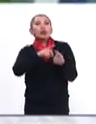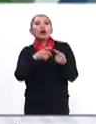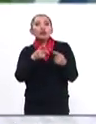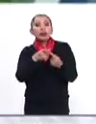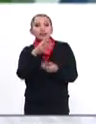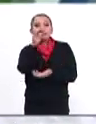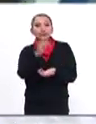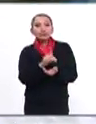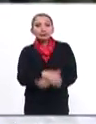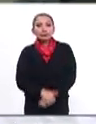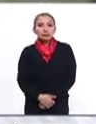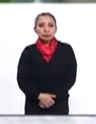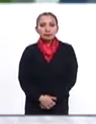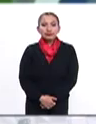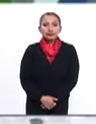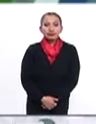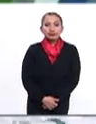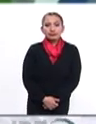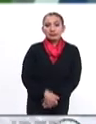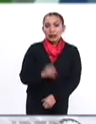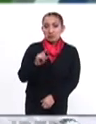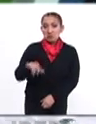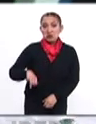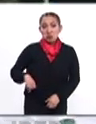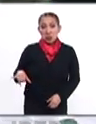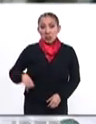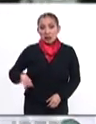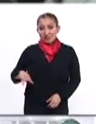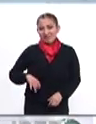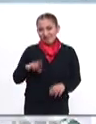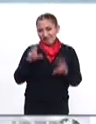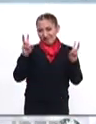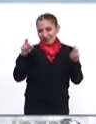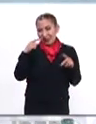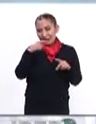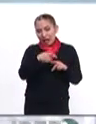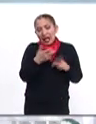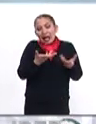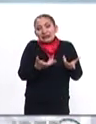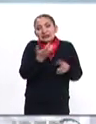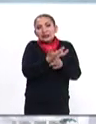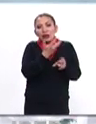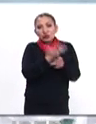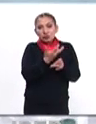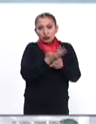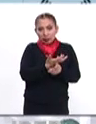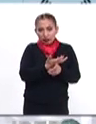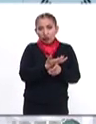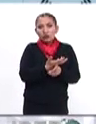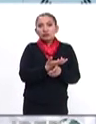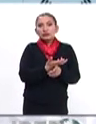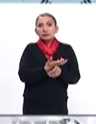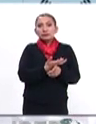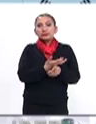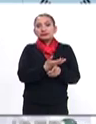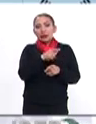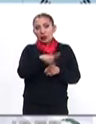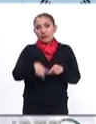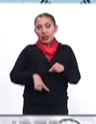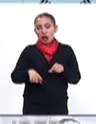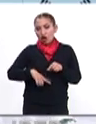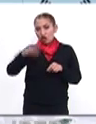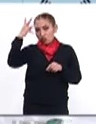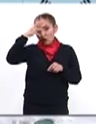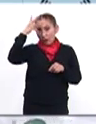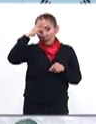ajuste presupuestal importante. Y eso que comentas es interesante, Arlén, respecto a la posición de Estados Unidos, quien el gobierno de